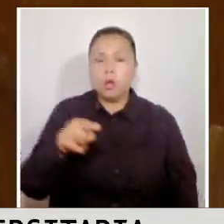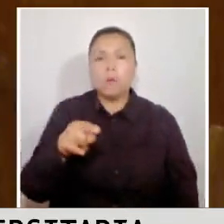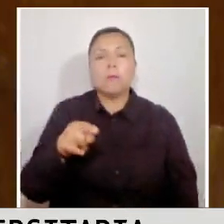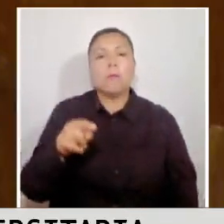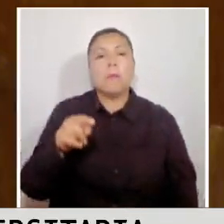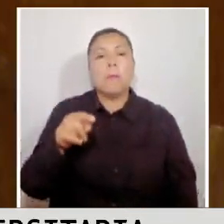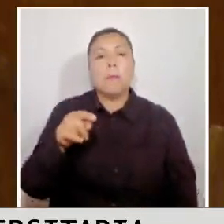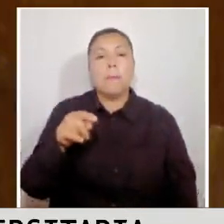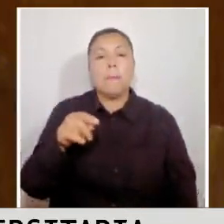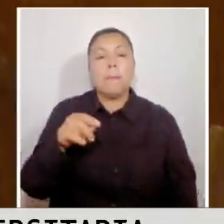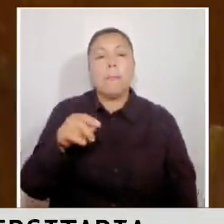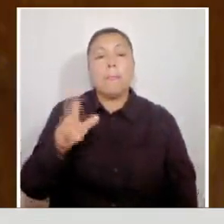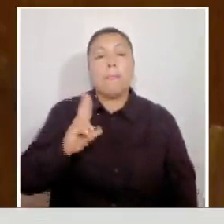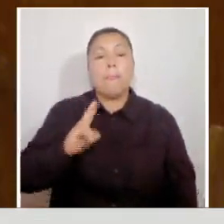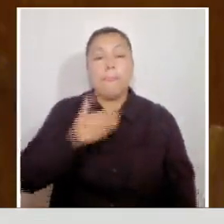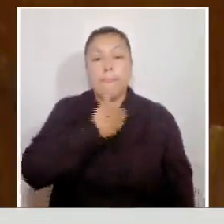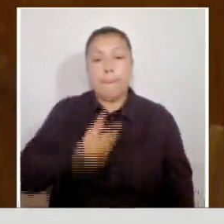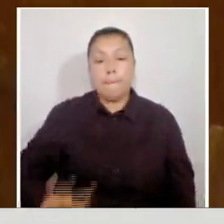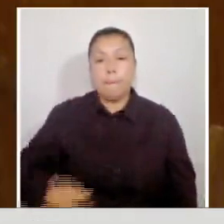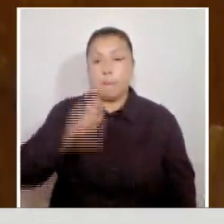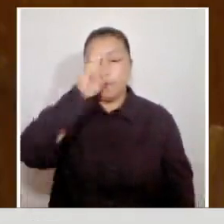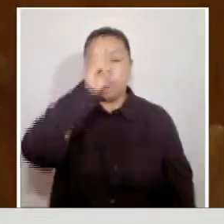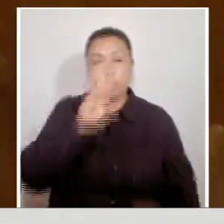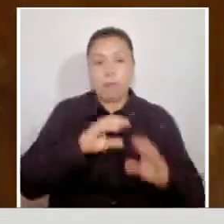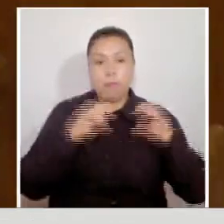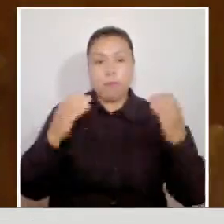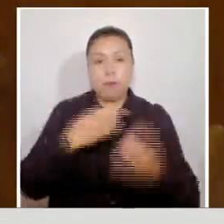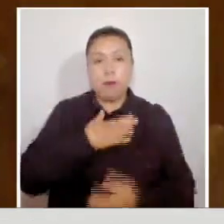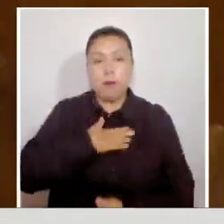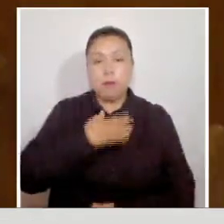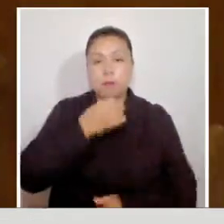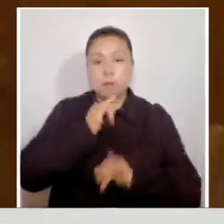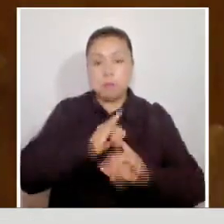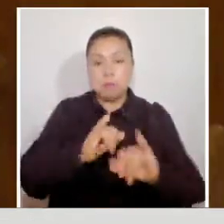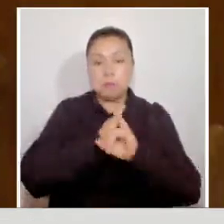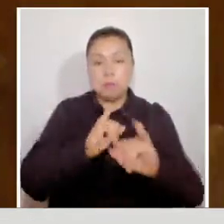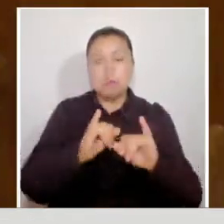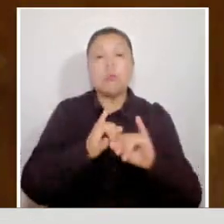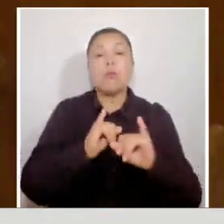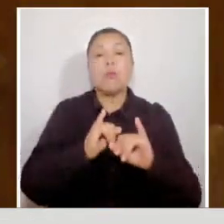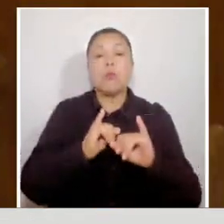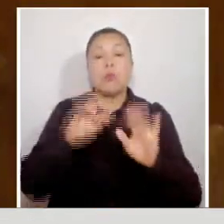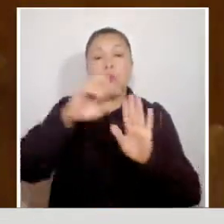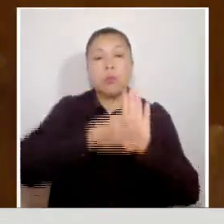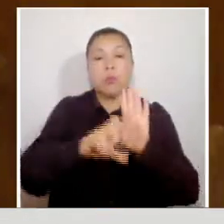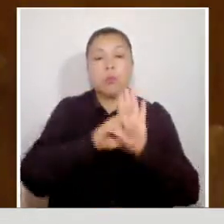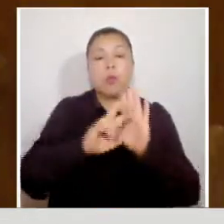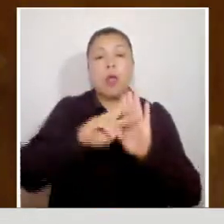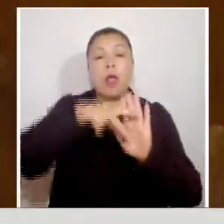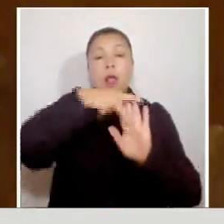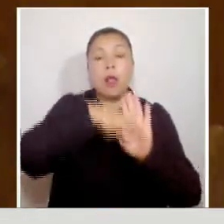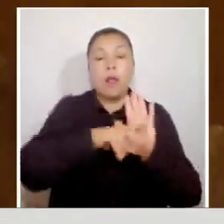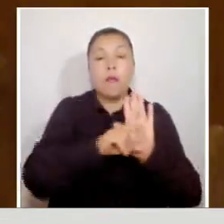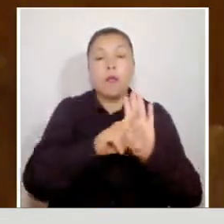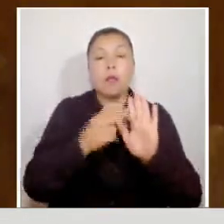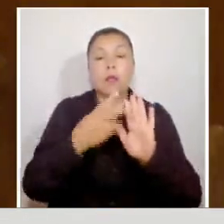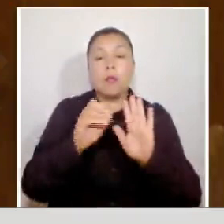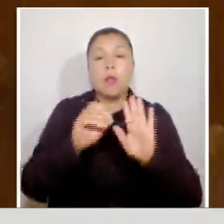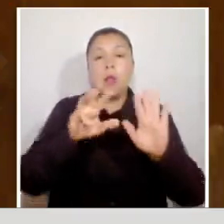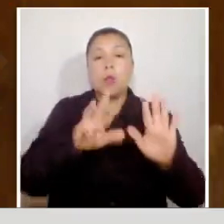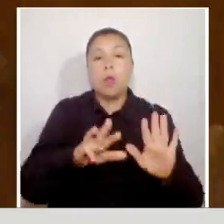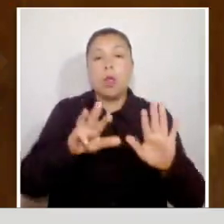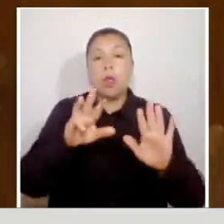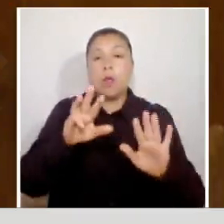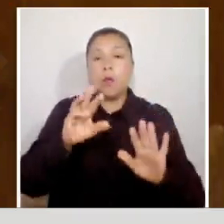1697-b presidente honorable cámara me corresponde informar el proyecto de ley que modifica la ley 20903 que